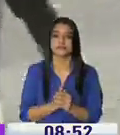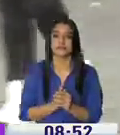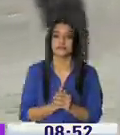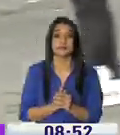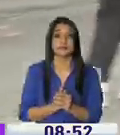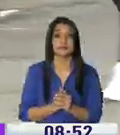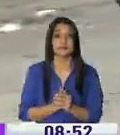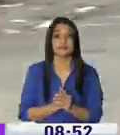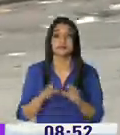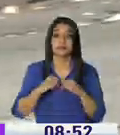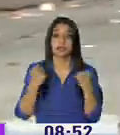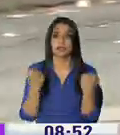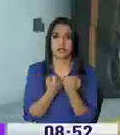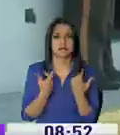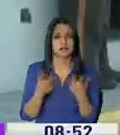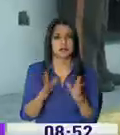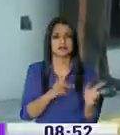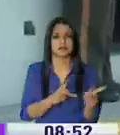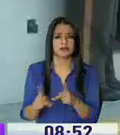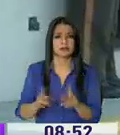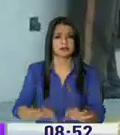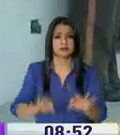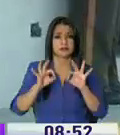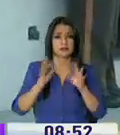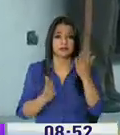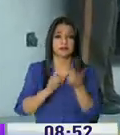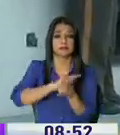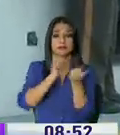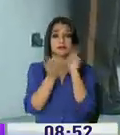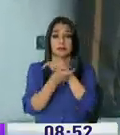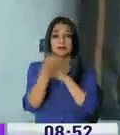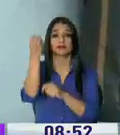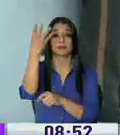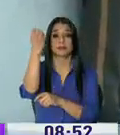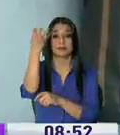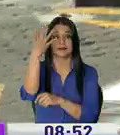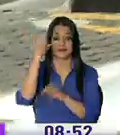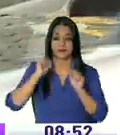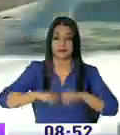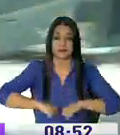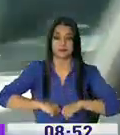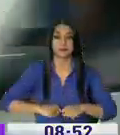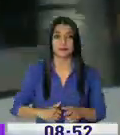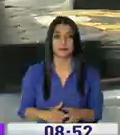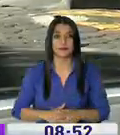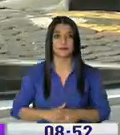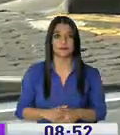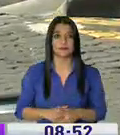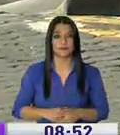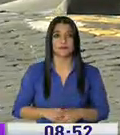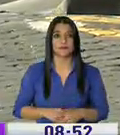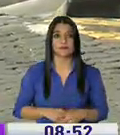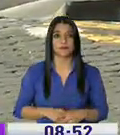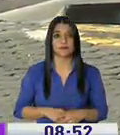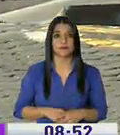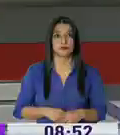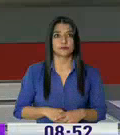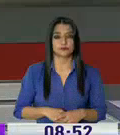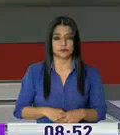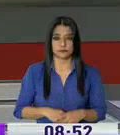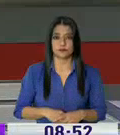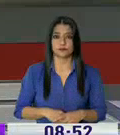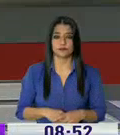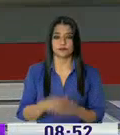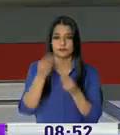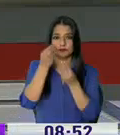actores sociales empiezan a prepararse para un posible cambio de semaforización, informó Valeria Navarro. Este